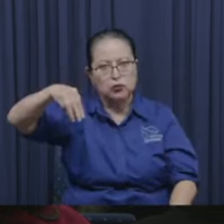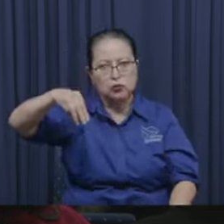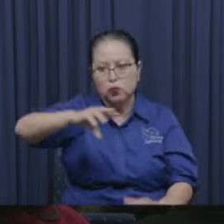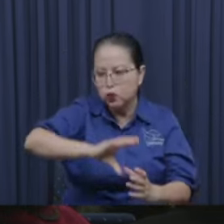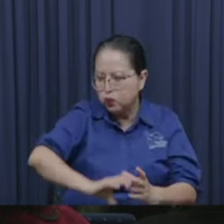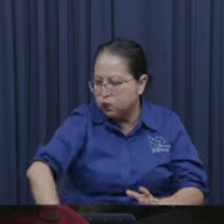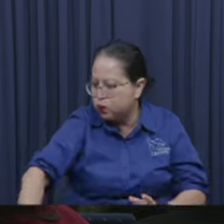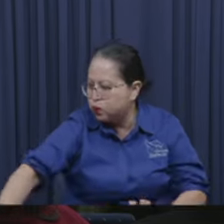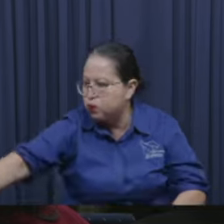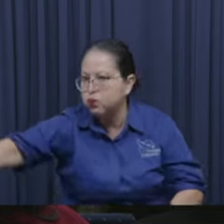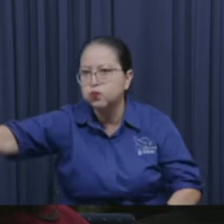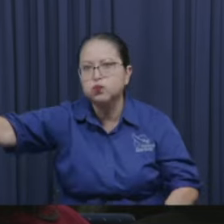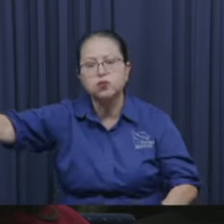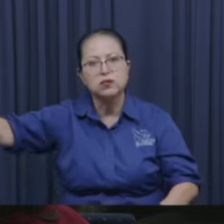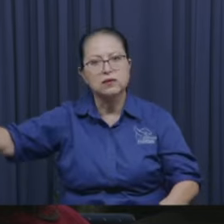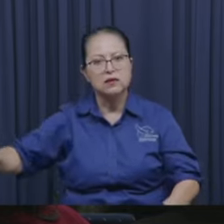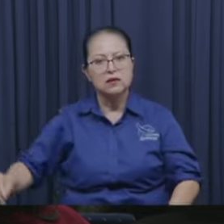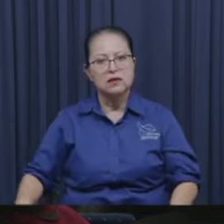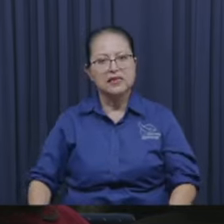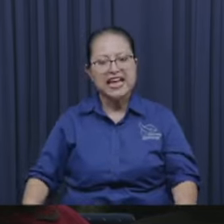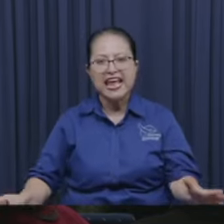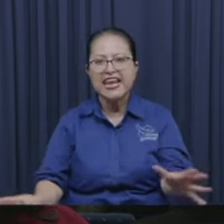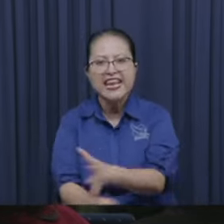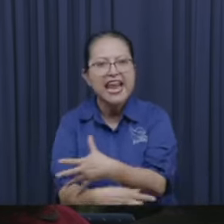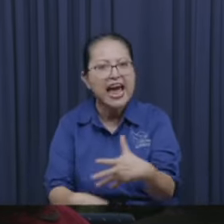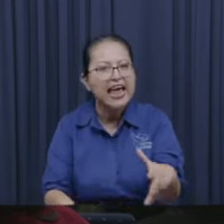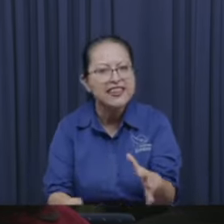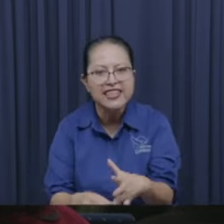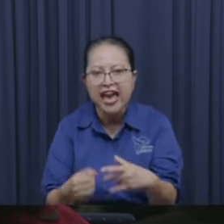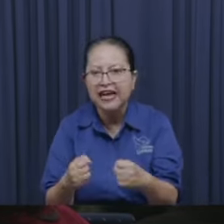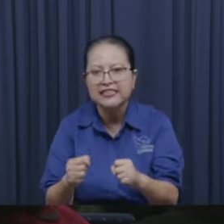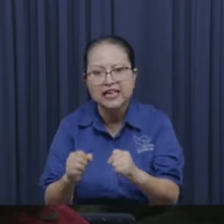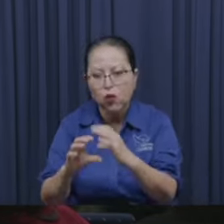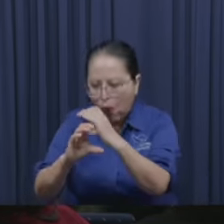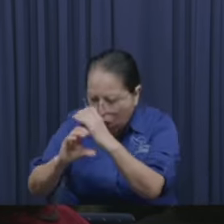armas nunca ni el chapo se echó ese túnel